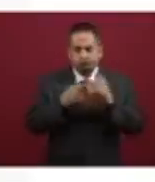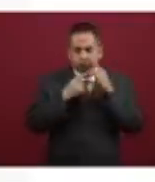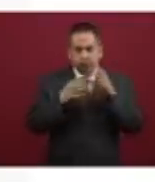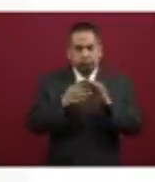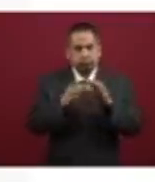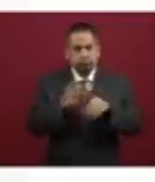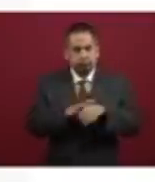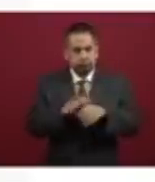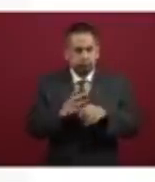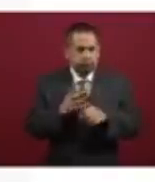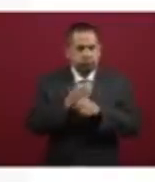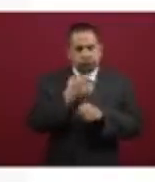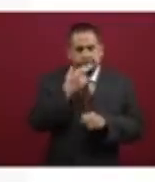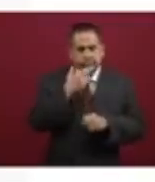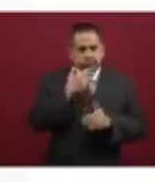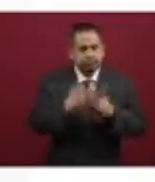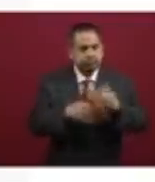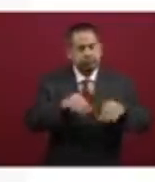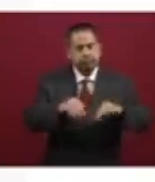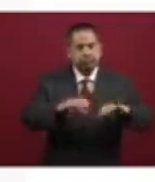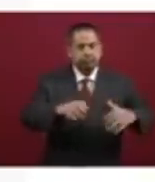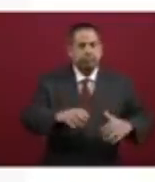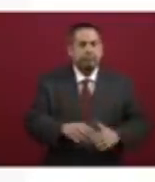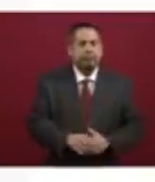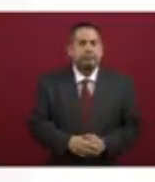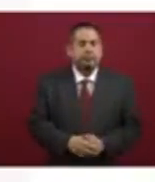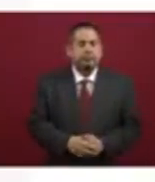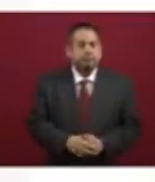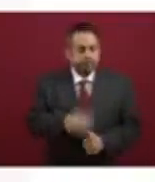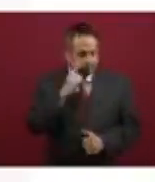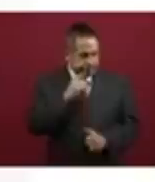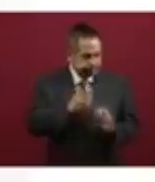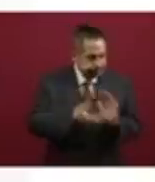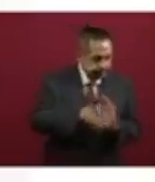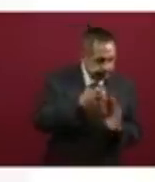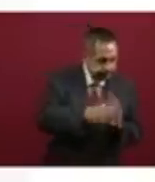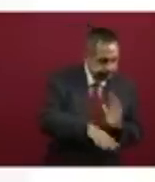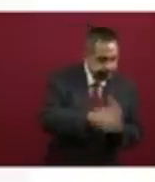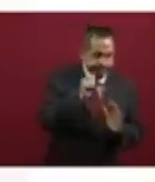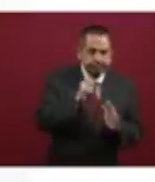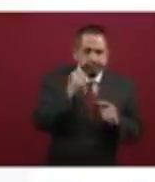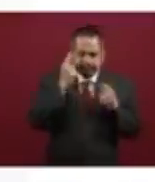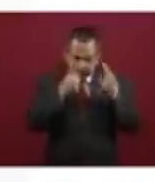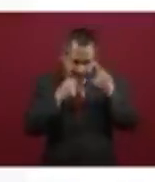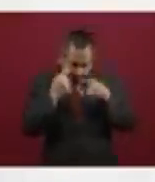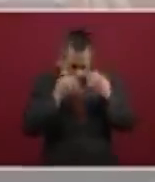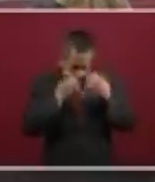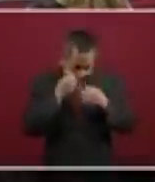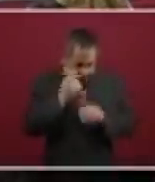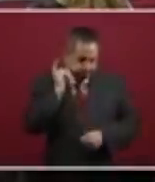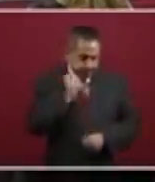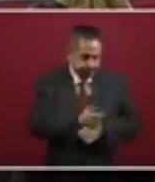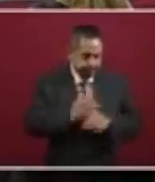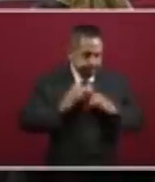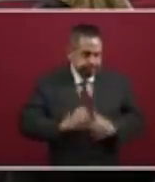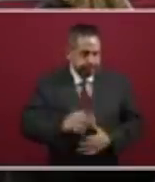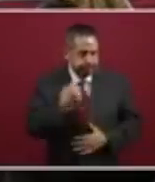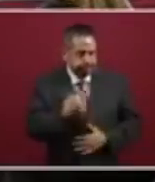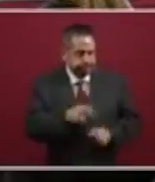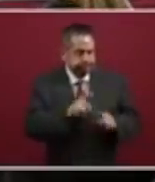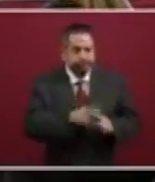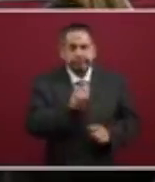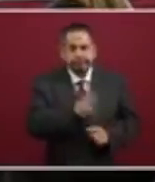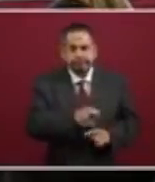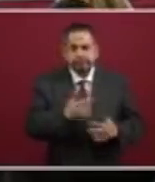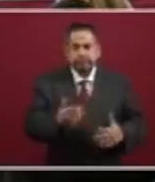mejor manera los trabajos de exhumación e identificación de los cuerpos. Por eso, y